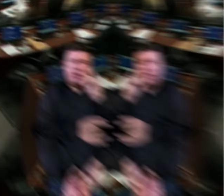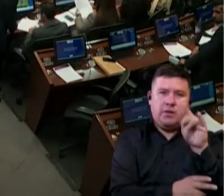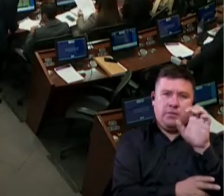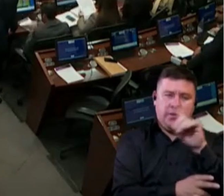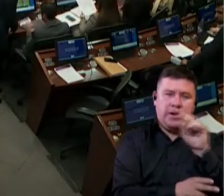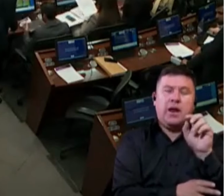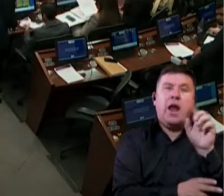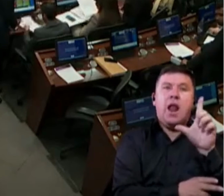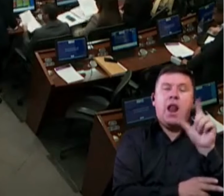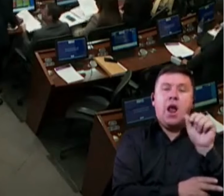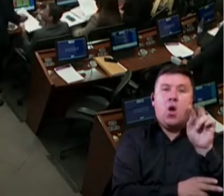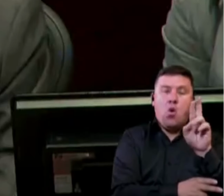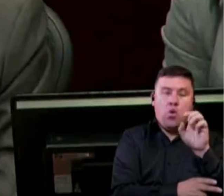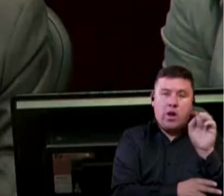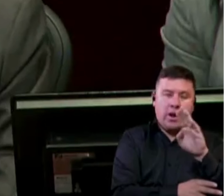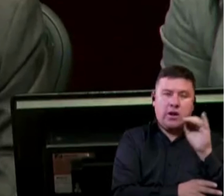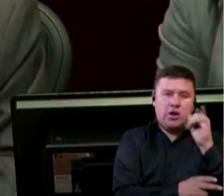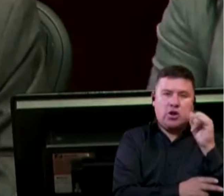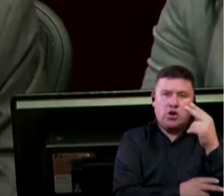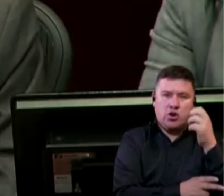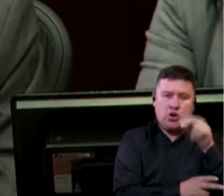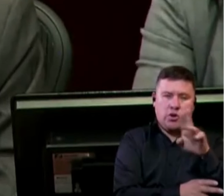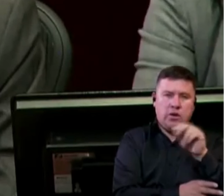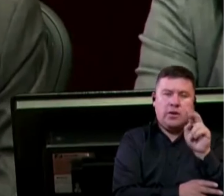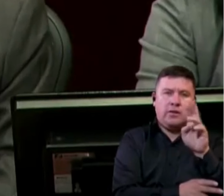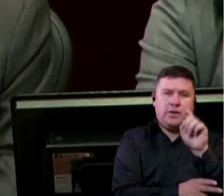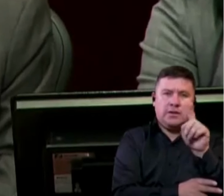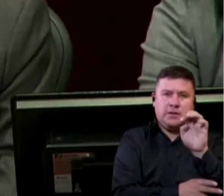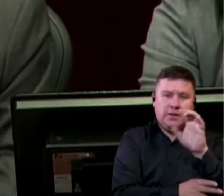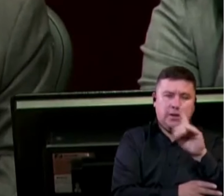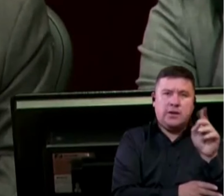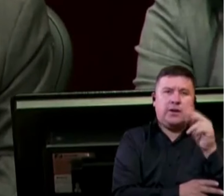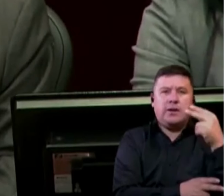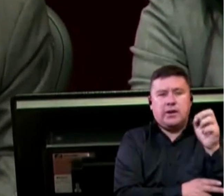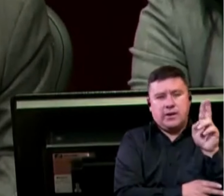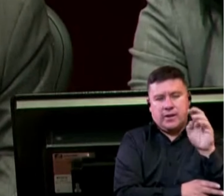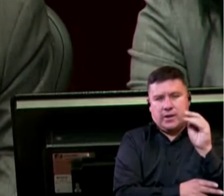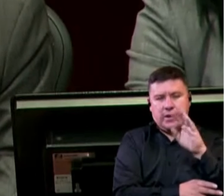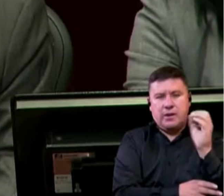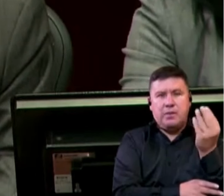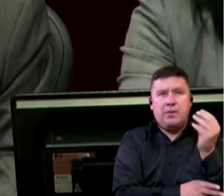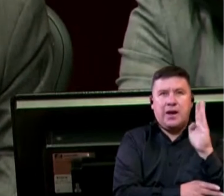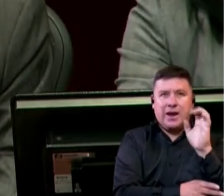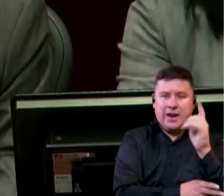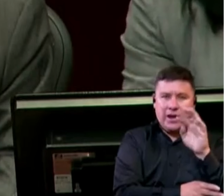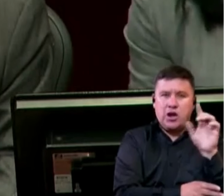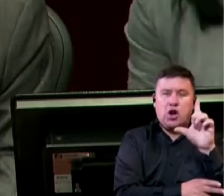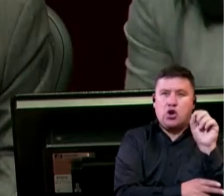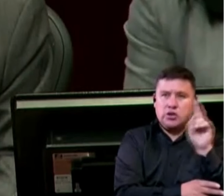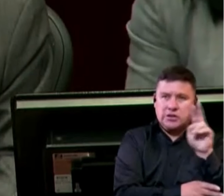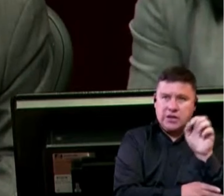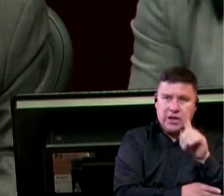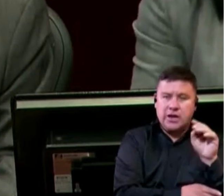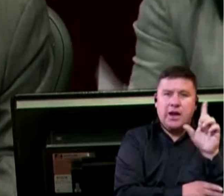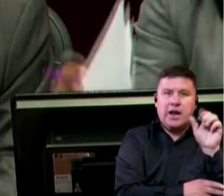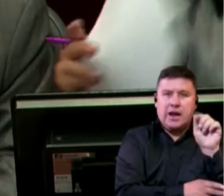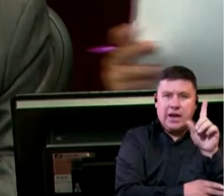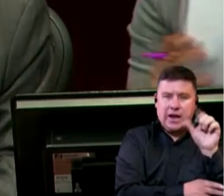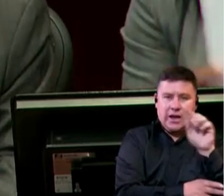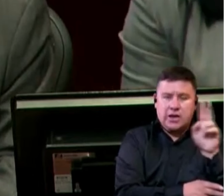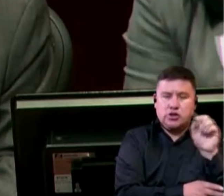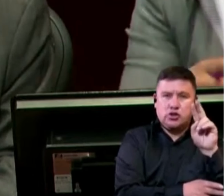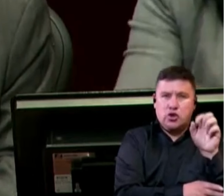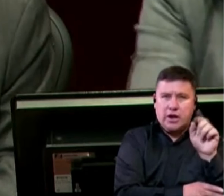el Congreso deberá rehacer todo el proceso para elegir a un nuevo Contralor General para lo que resta del periodo constitucional. En contra de esta decisión,